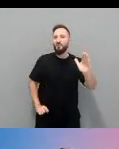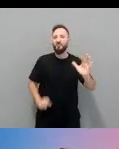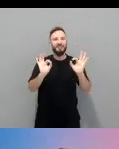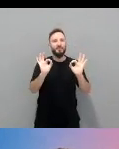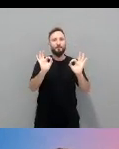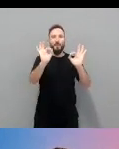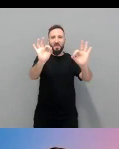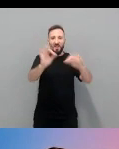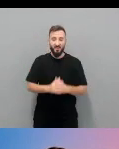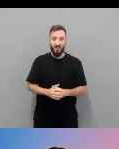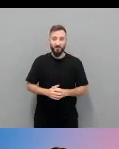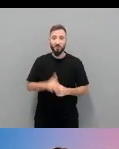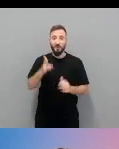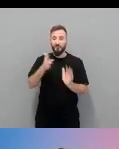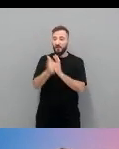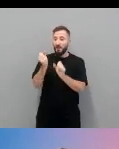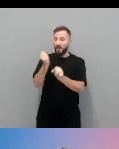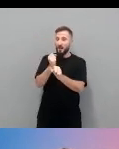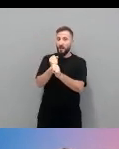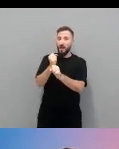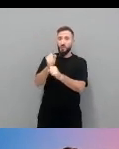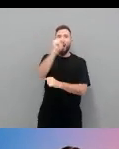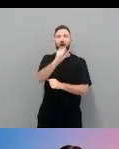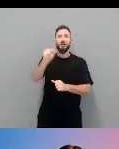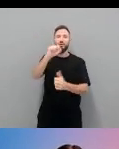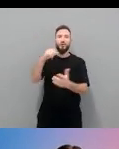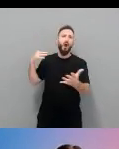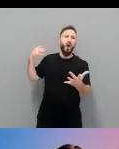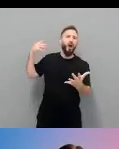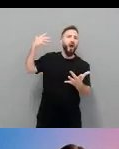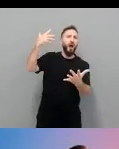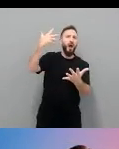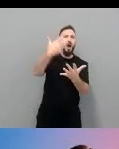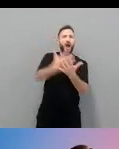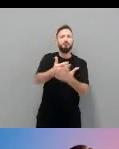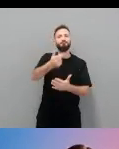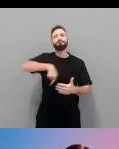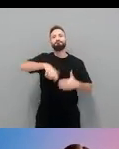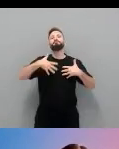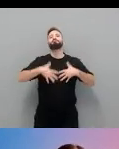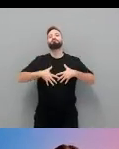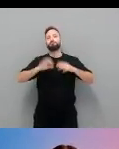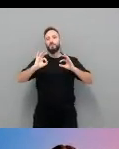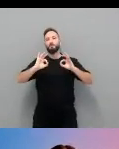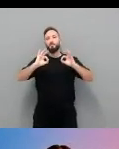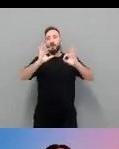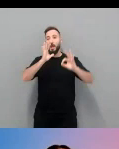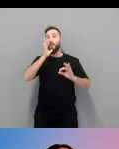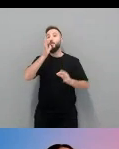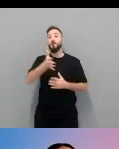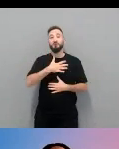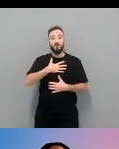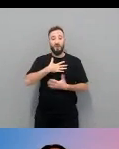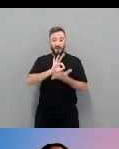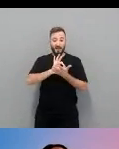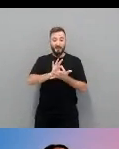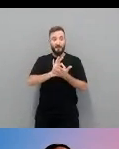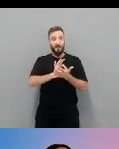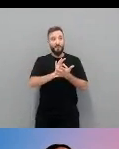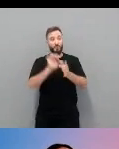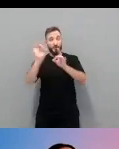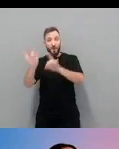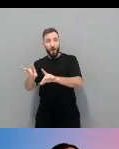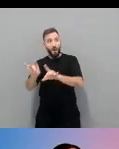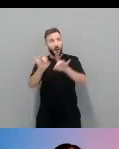en lo que llevamos años realizando. Y es por eso que pues, nuestros servicios no pueden ser iguales a los